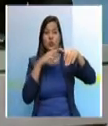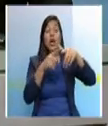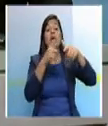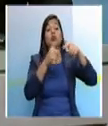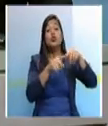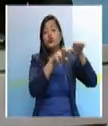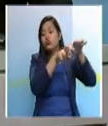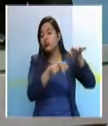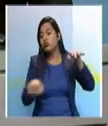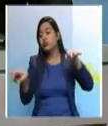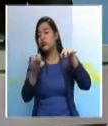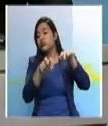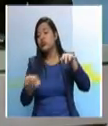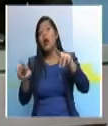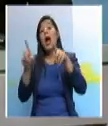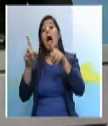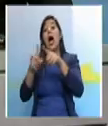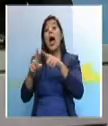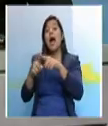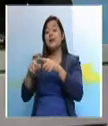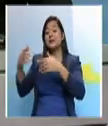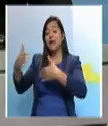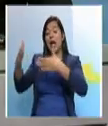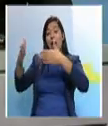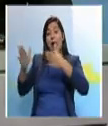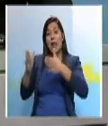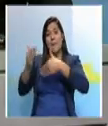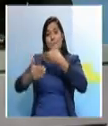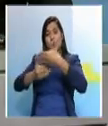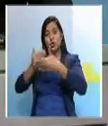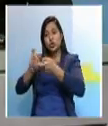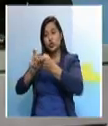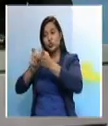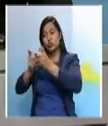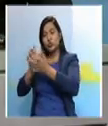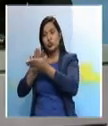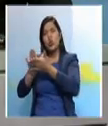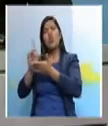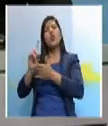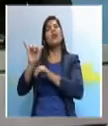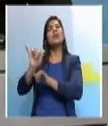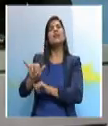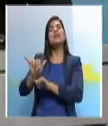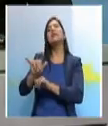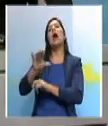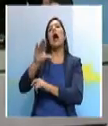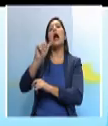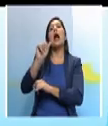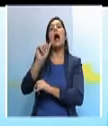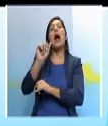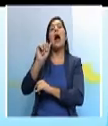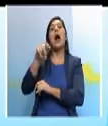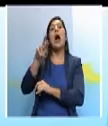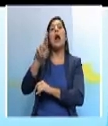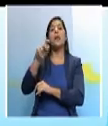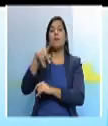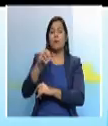la planta de tratamiento ubicado en La Carpio. El periodista Fernando Brenes nos tiene todos los detalles. Adelante, Fernando, buenas tardes.